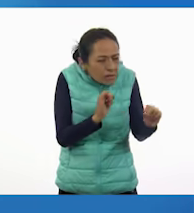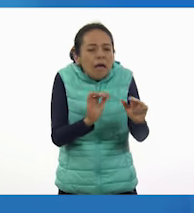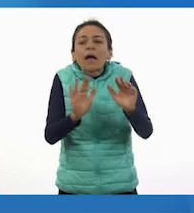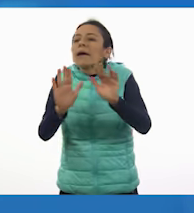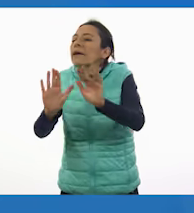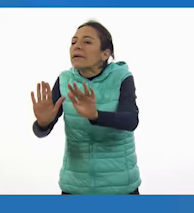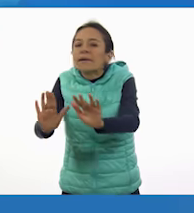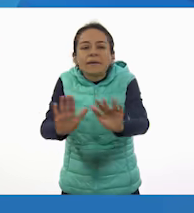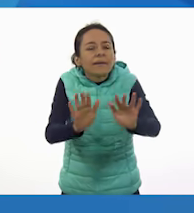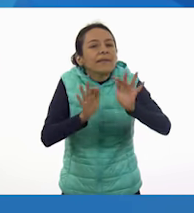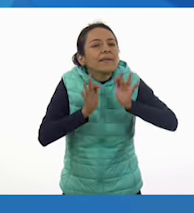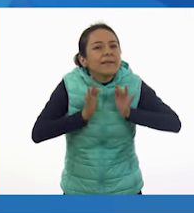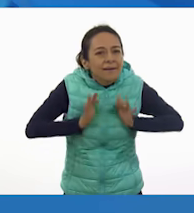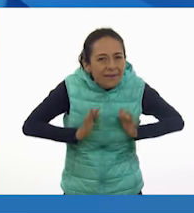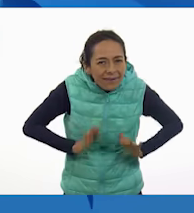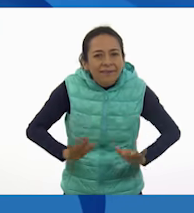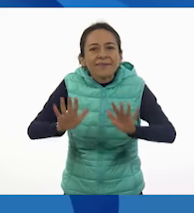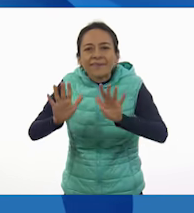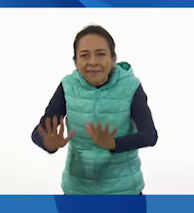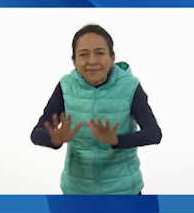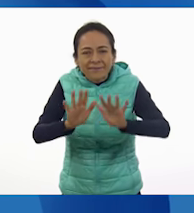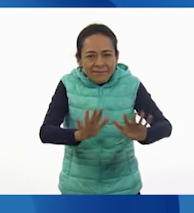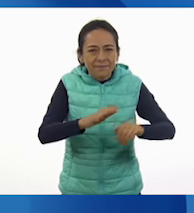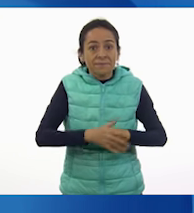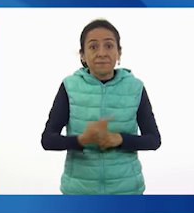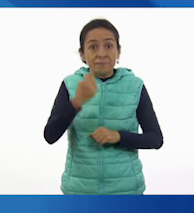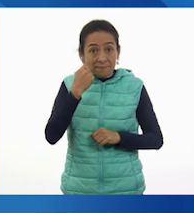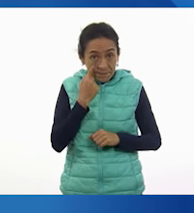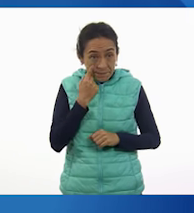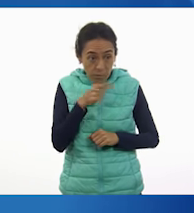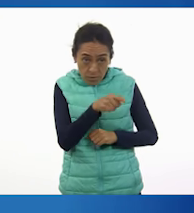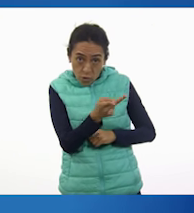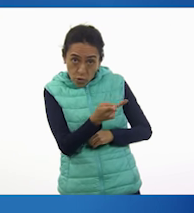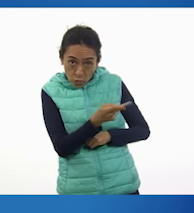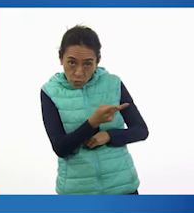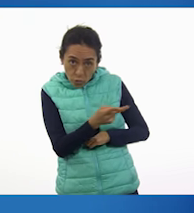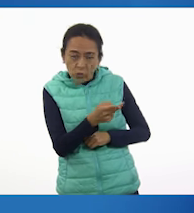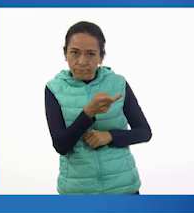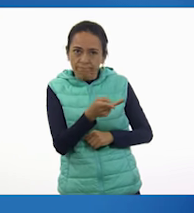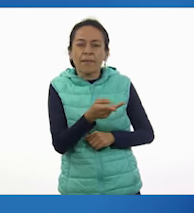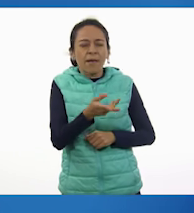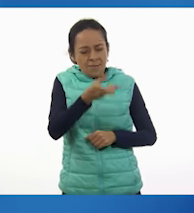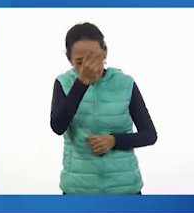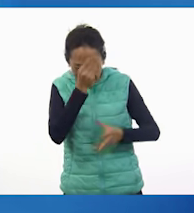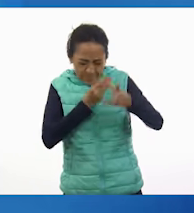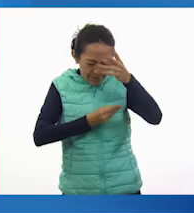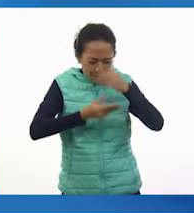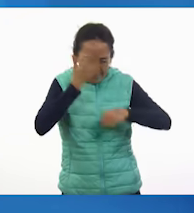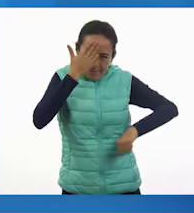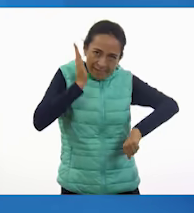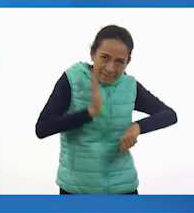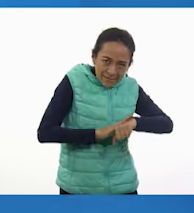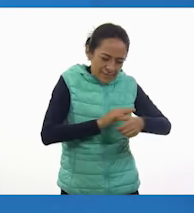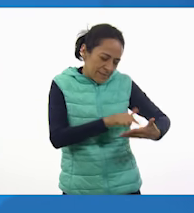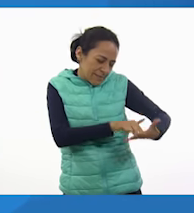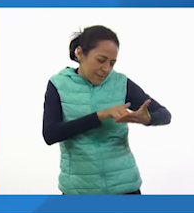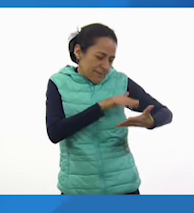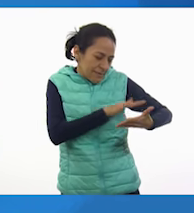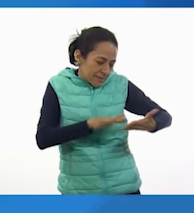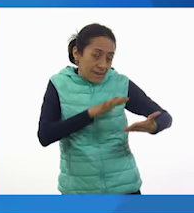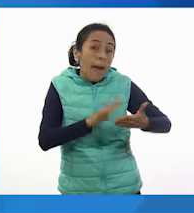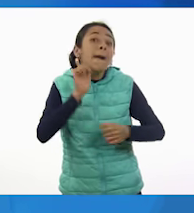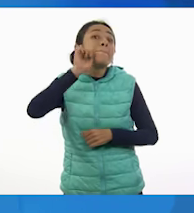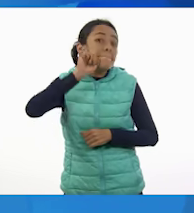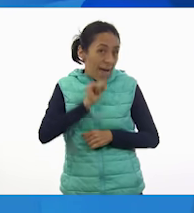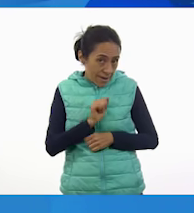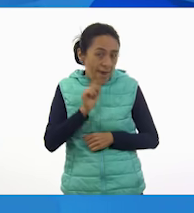Vamos a hacer algo, ¿sí? Las dos se van a prender un diálogo y mañana les vamos a hacer una audición. La que lo haga mejor es la